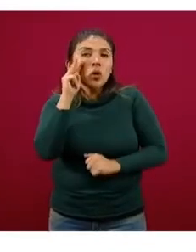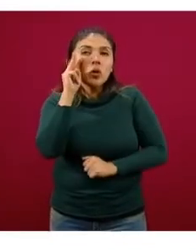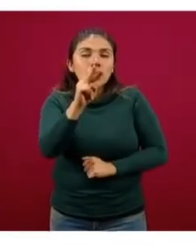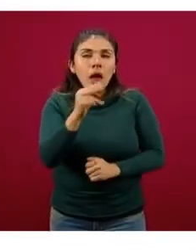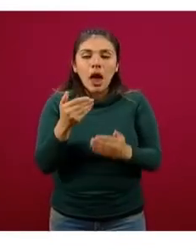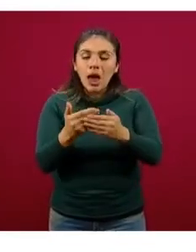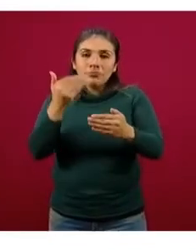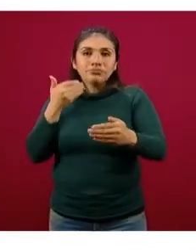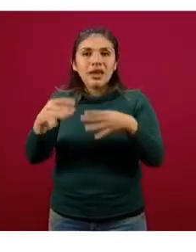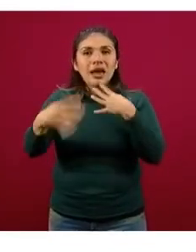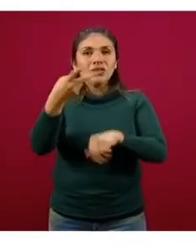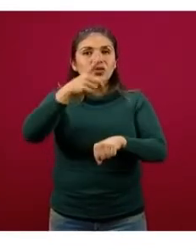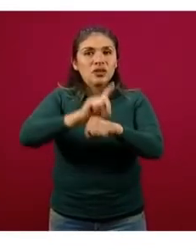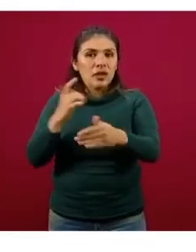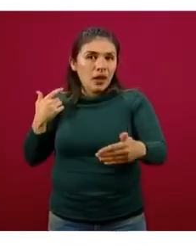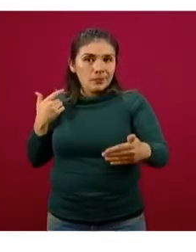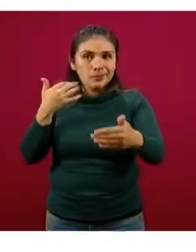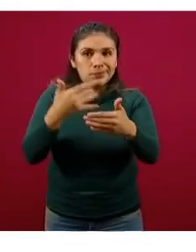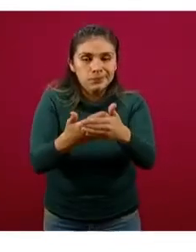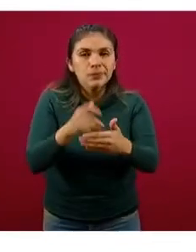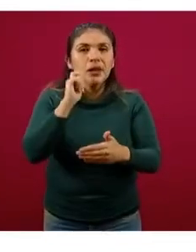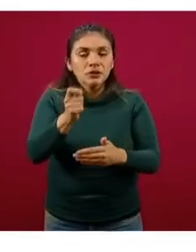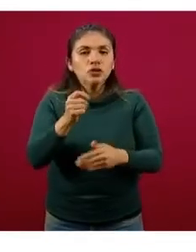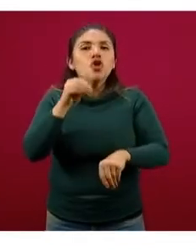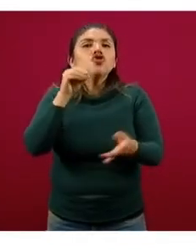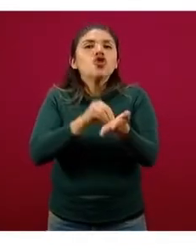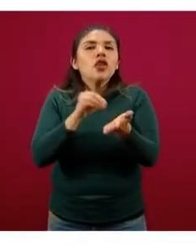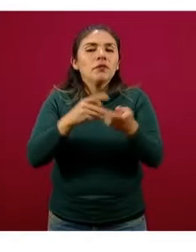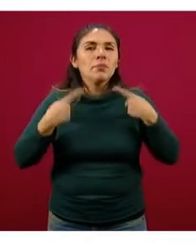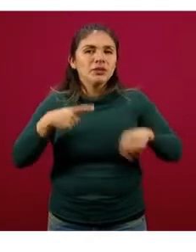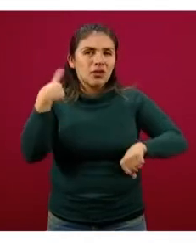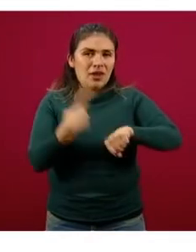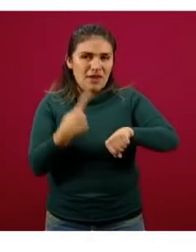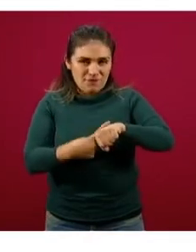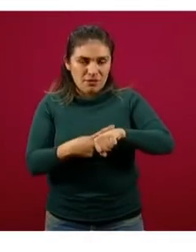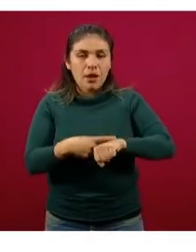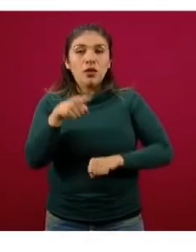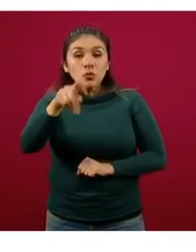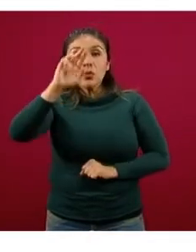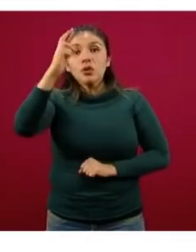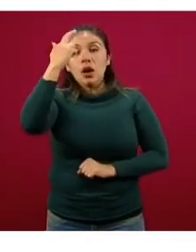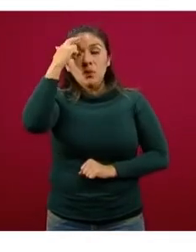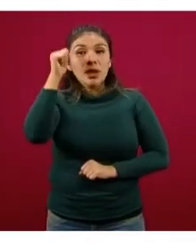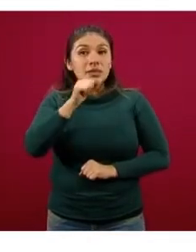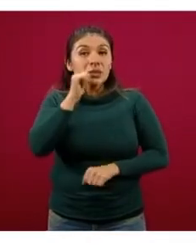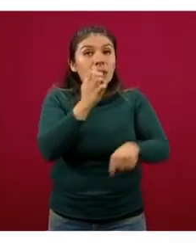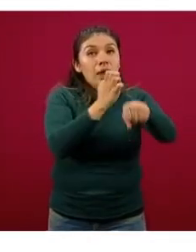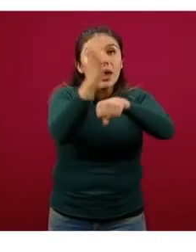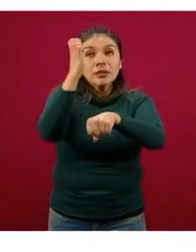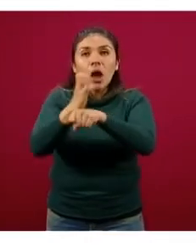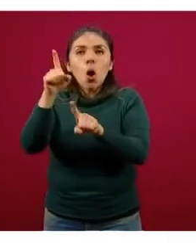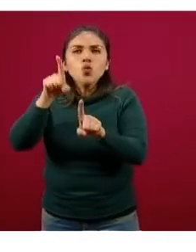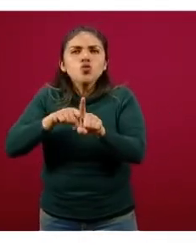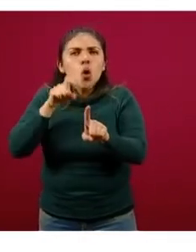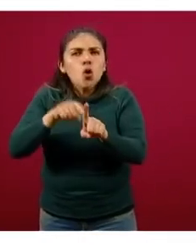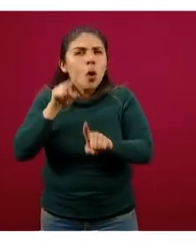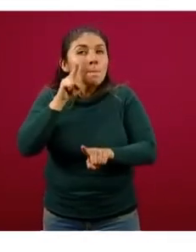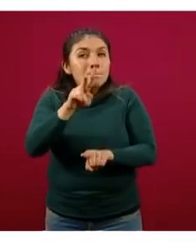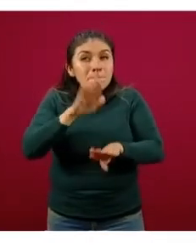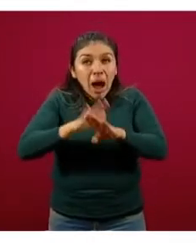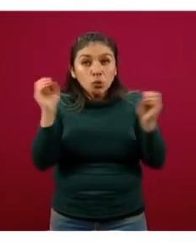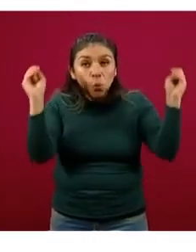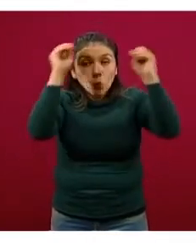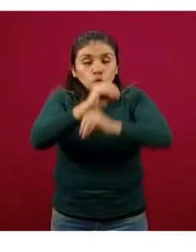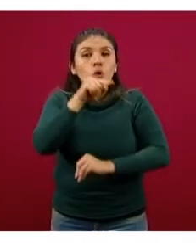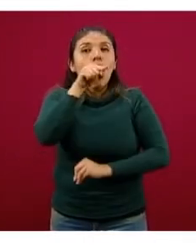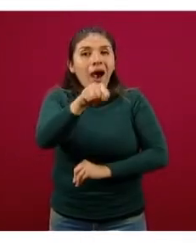últimos 14 días, es decir, en la epidemia activa como tal, recordando siempre que los estados que tienen la coloración más oscura tienen